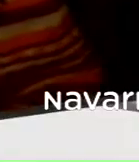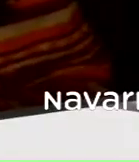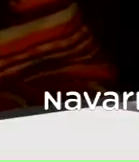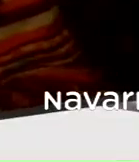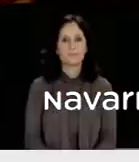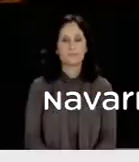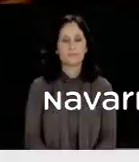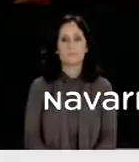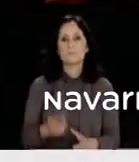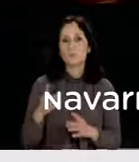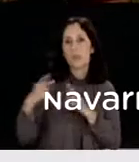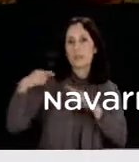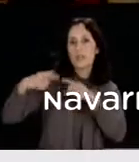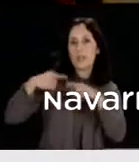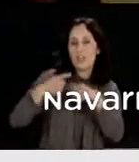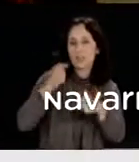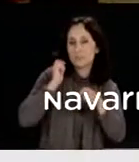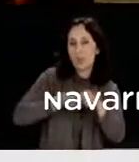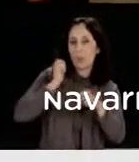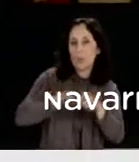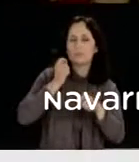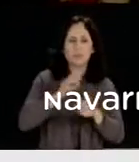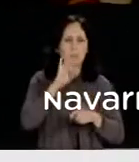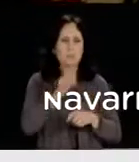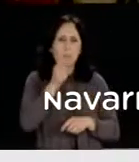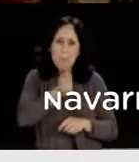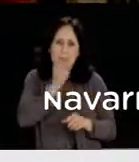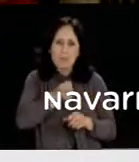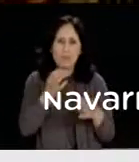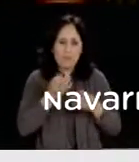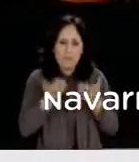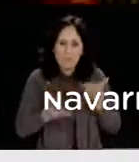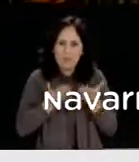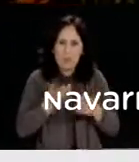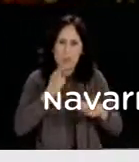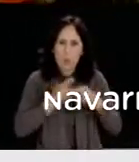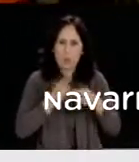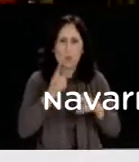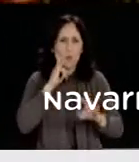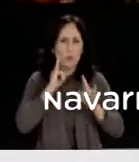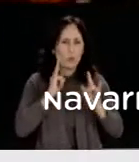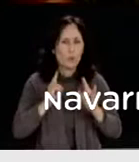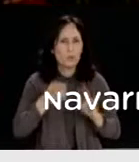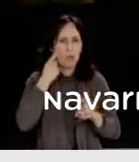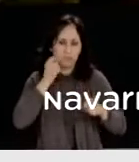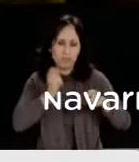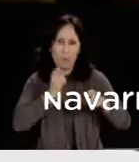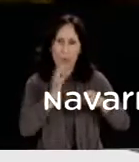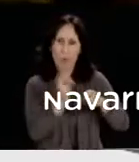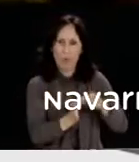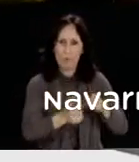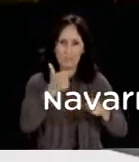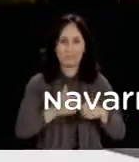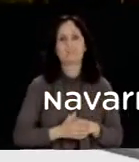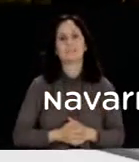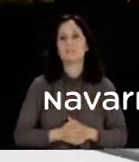Martillo, como manda la tradición, ¿no? Exactamente. Y cuanto más pesa y más duro, mejor. Más ruido mete, más agujero hace. Ya